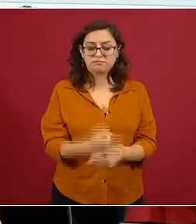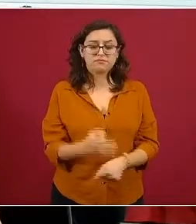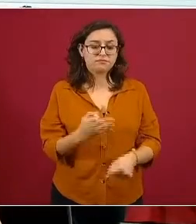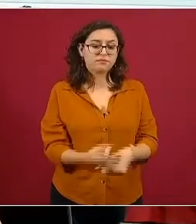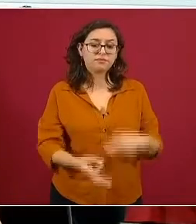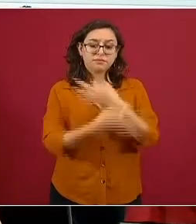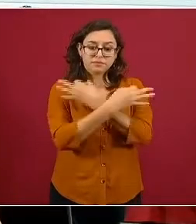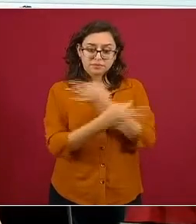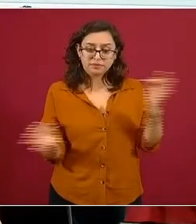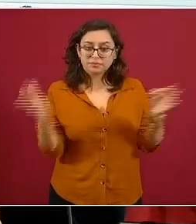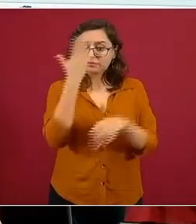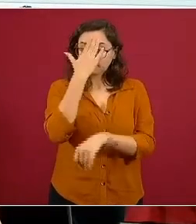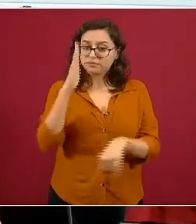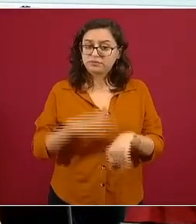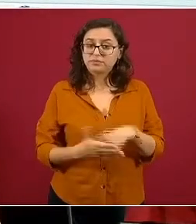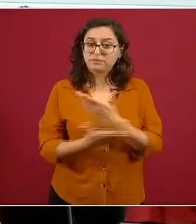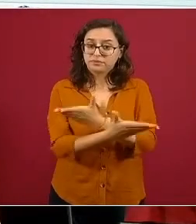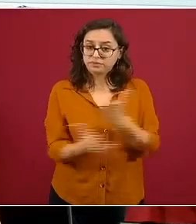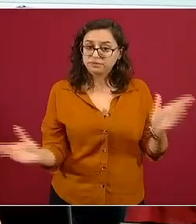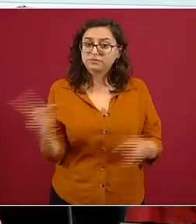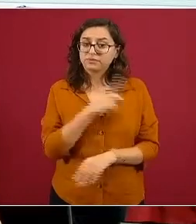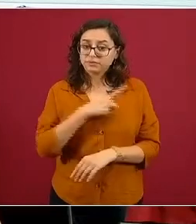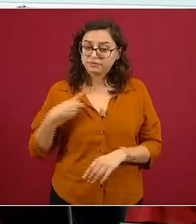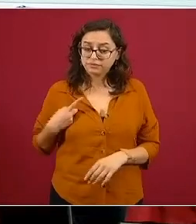de trabajo a la población.